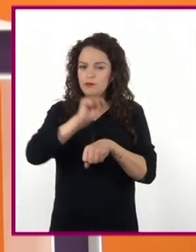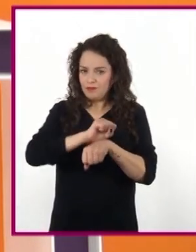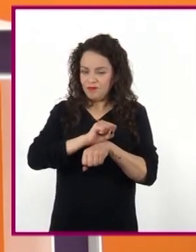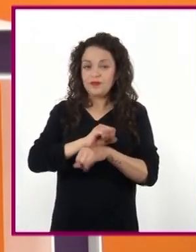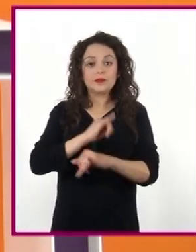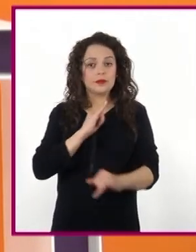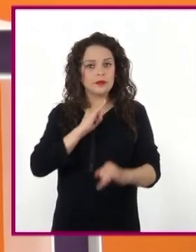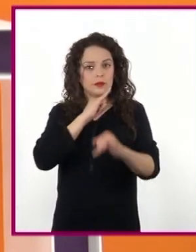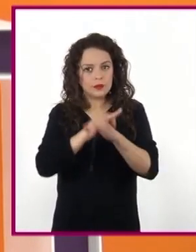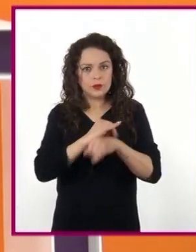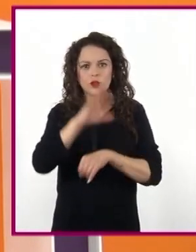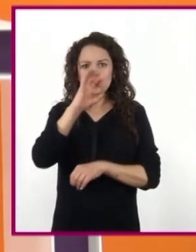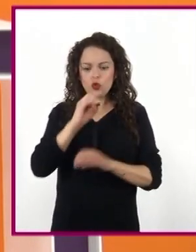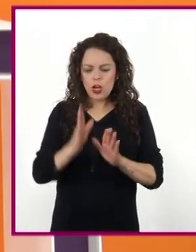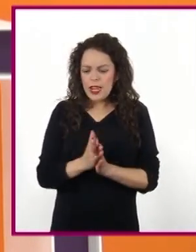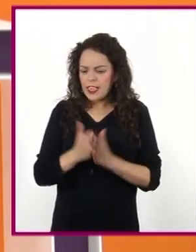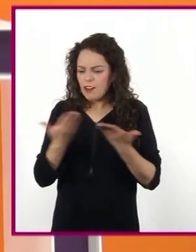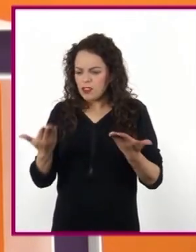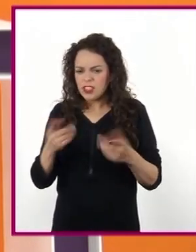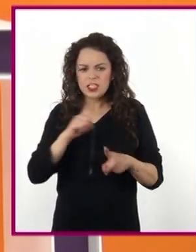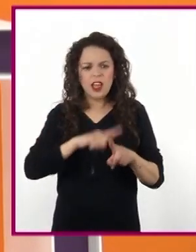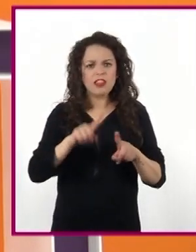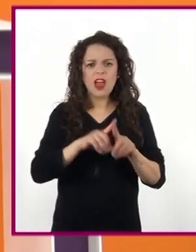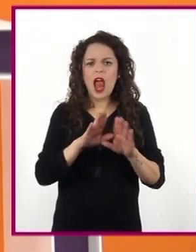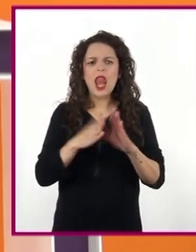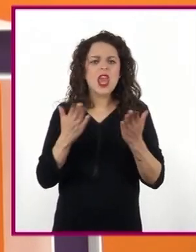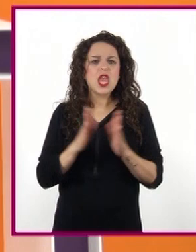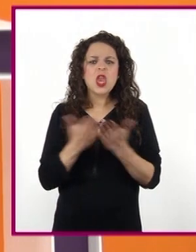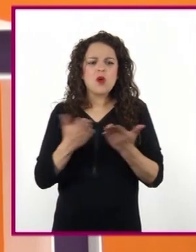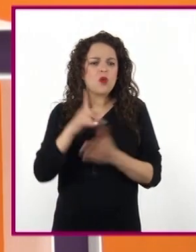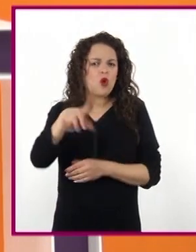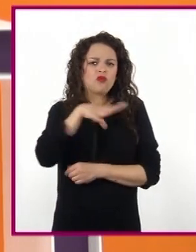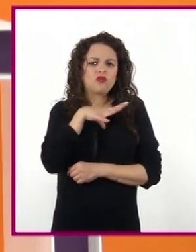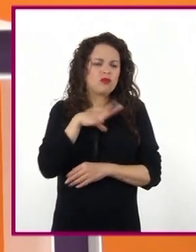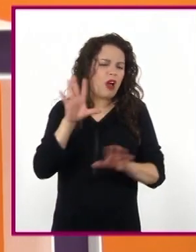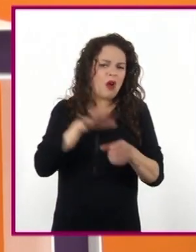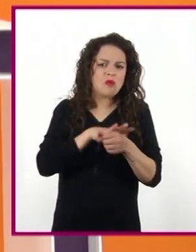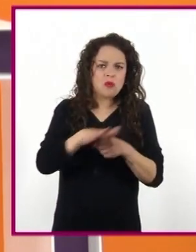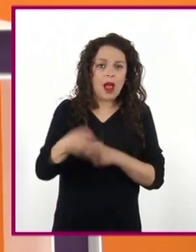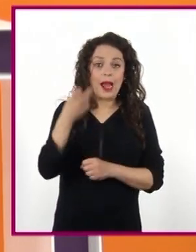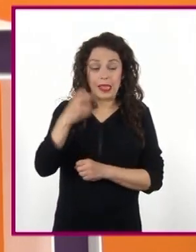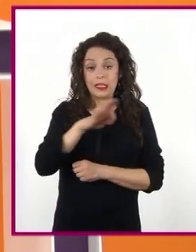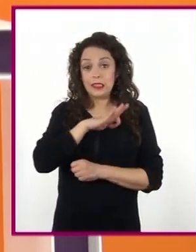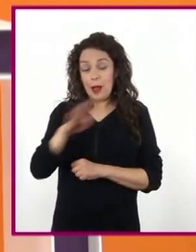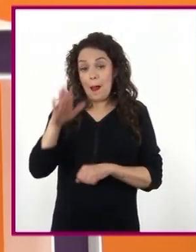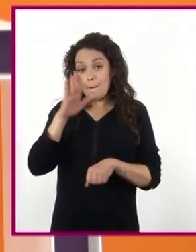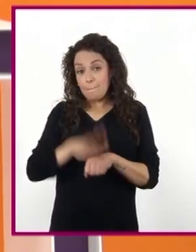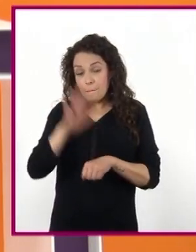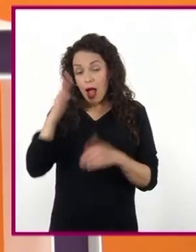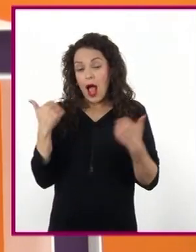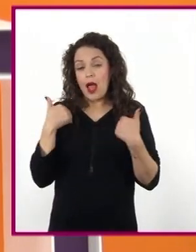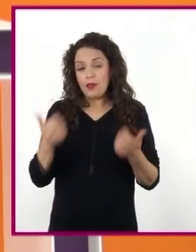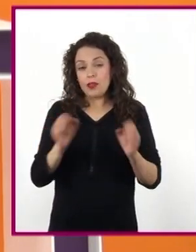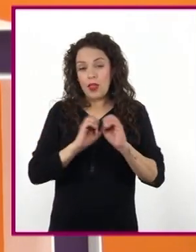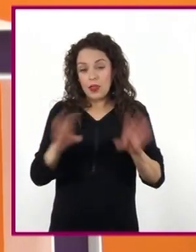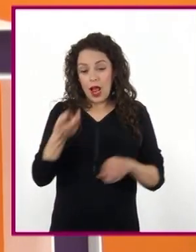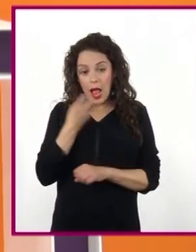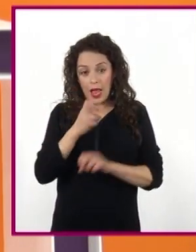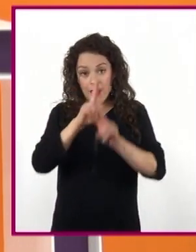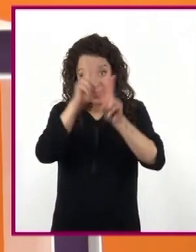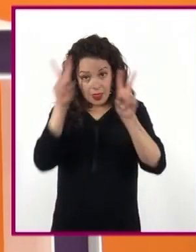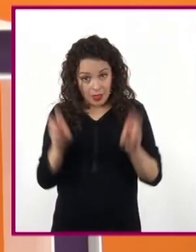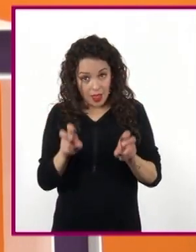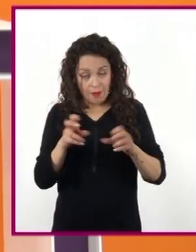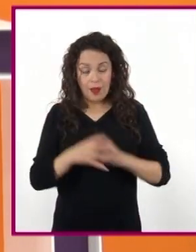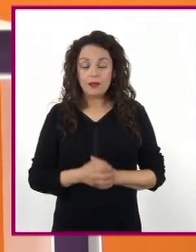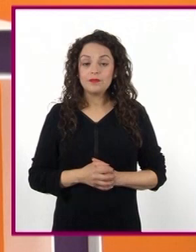consultar revistas u otros libros de los que dispongan. Esto les permitirá tener una mayor comprensión del tema. De esta